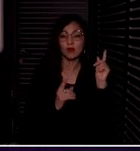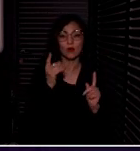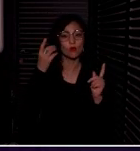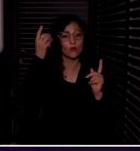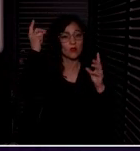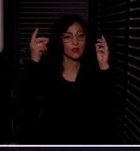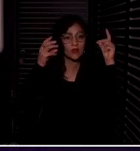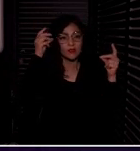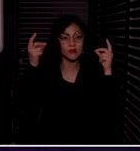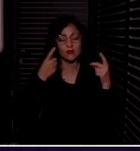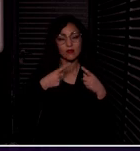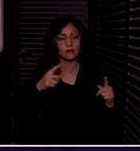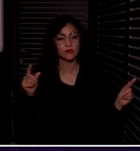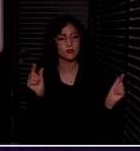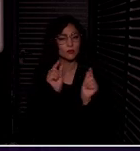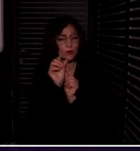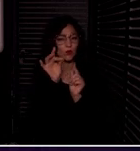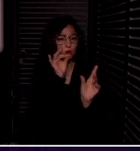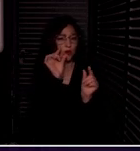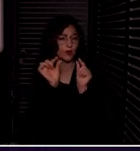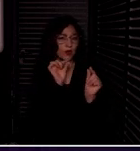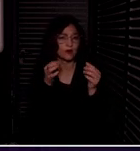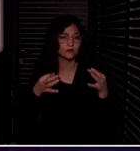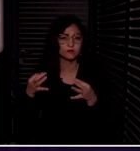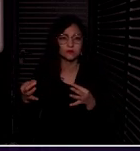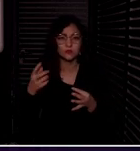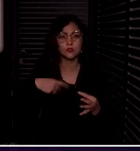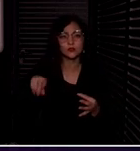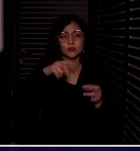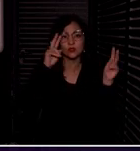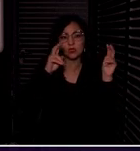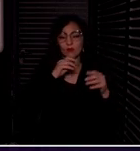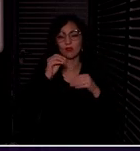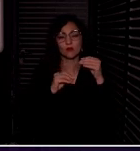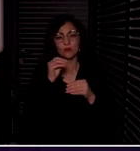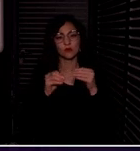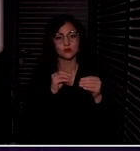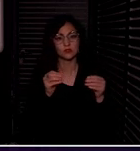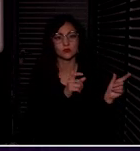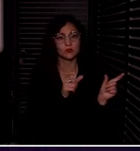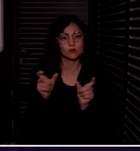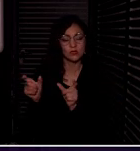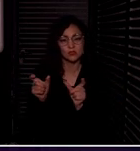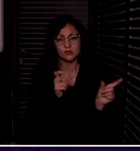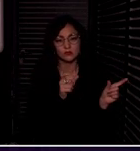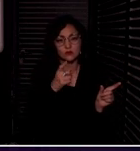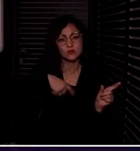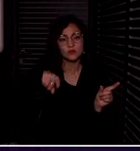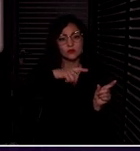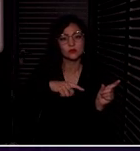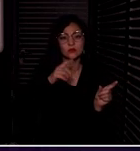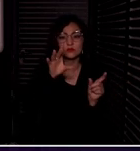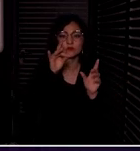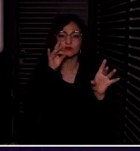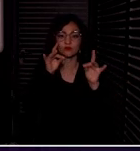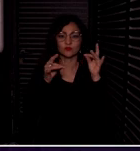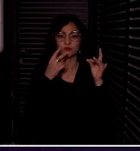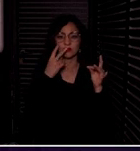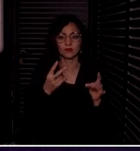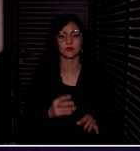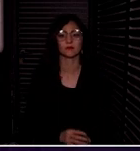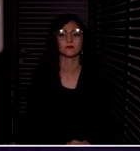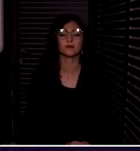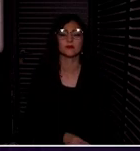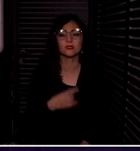nociones, las pocas certezas que tenemos sobre procesos de regulación que hay que tomar en consideración. Partimos de